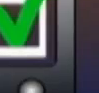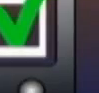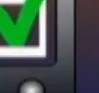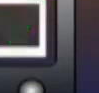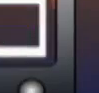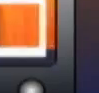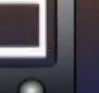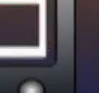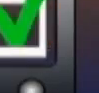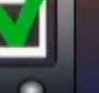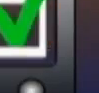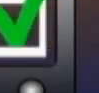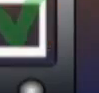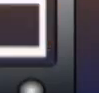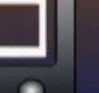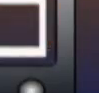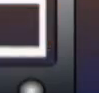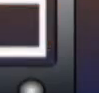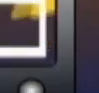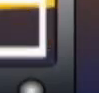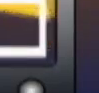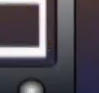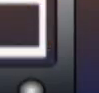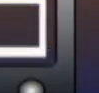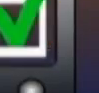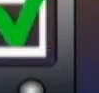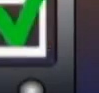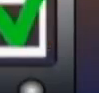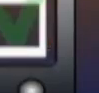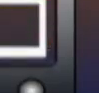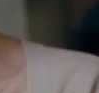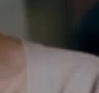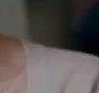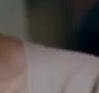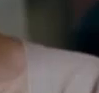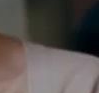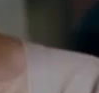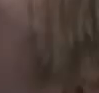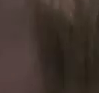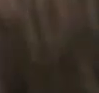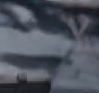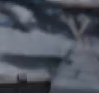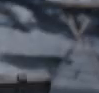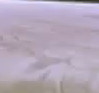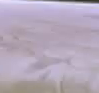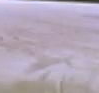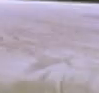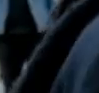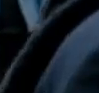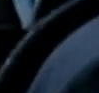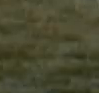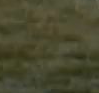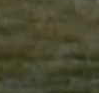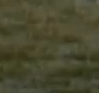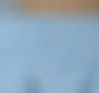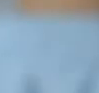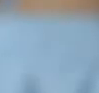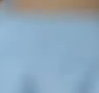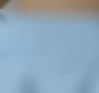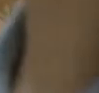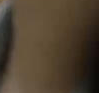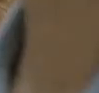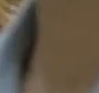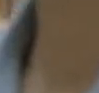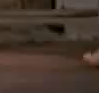Tenga listo su canguil, su bebida preferida y su cojín más cómodo. Tengo una lista. Que en este feriado hemos preparado las